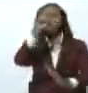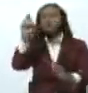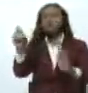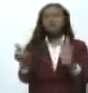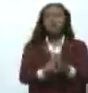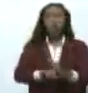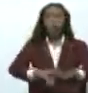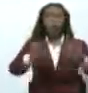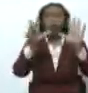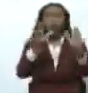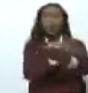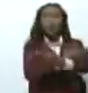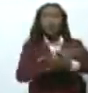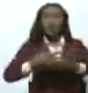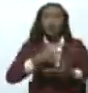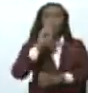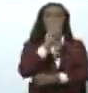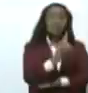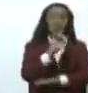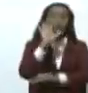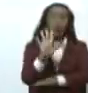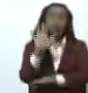de